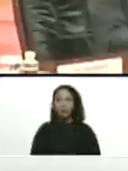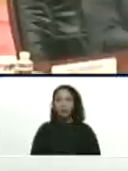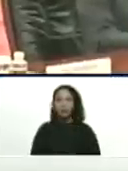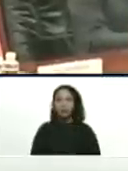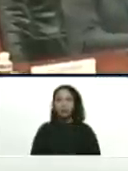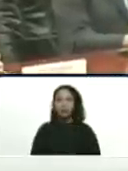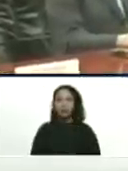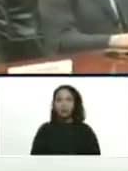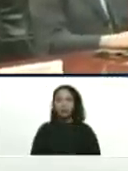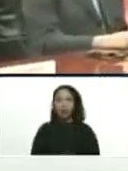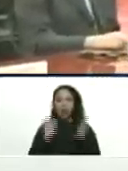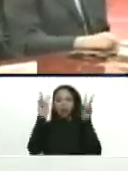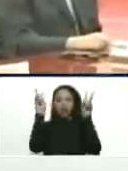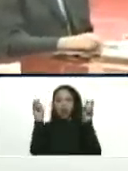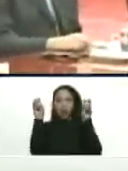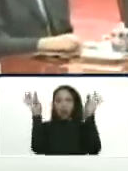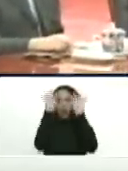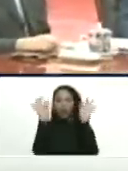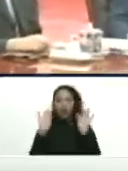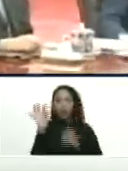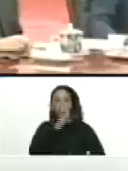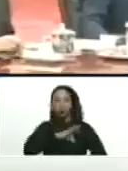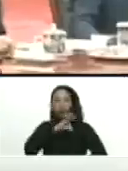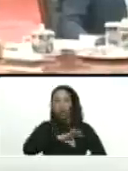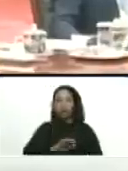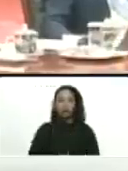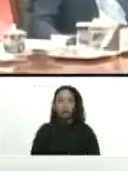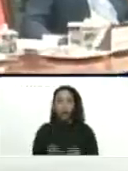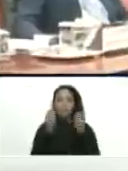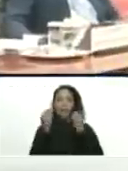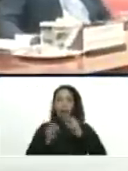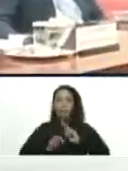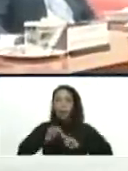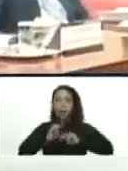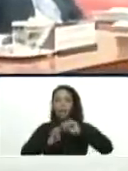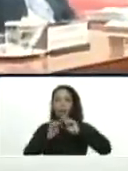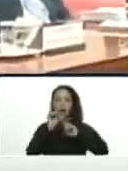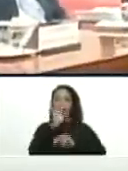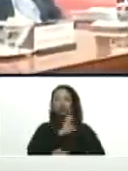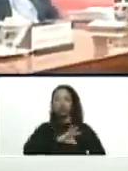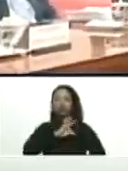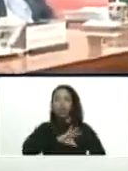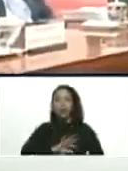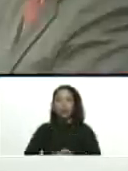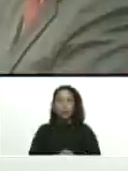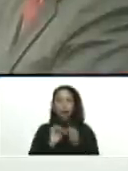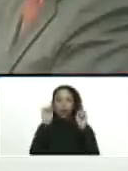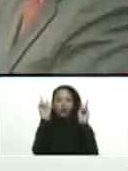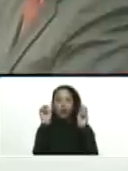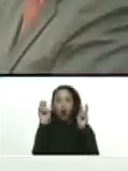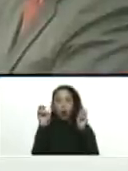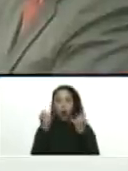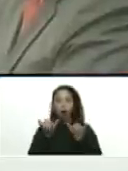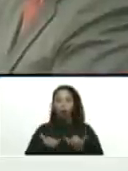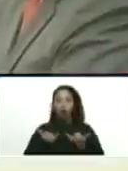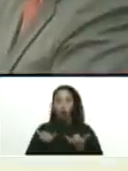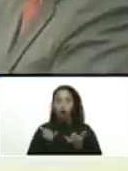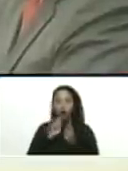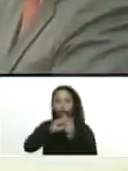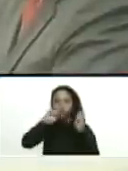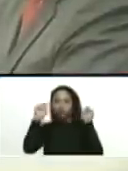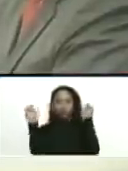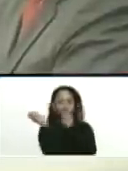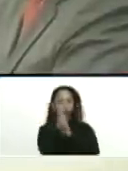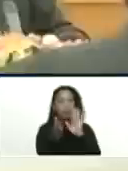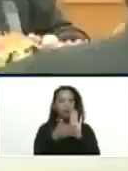y de modernización del socialismo, para la construcción de un socialismo moderno, adaptado al siglo